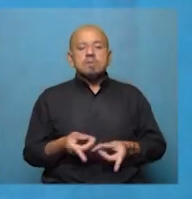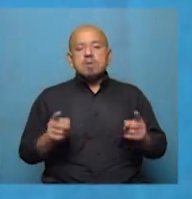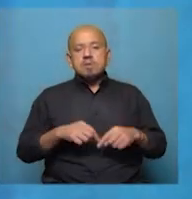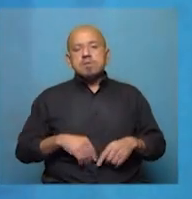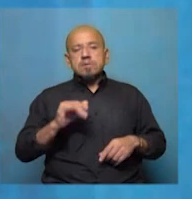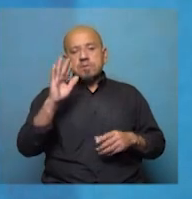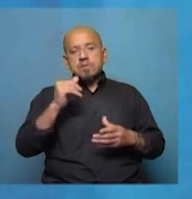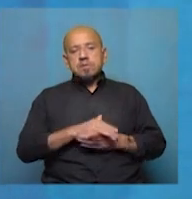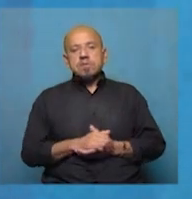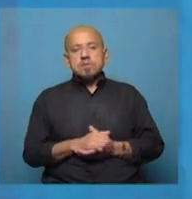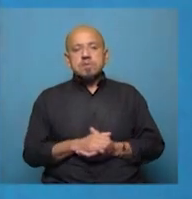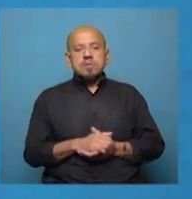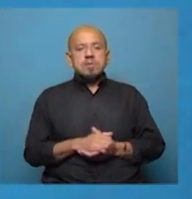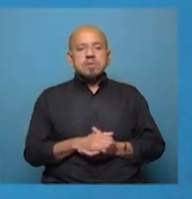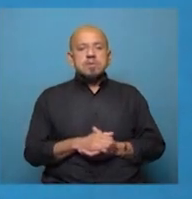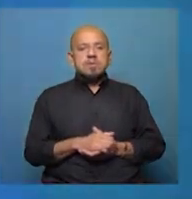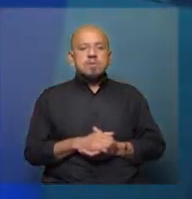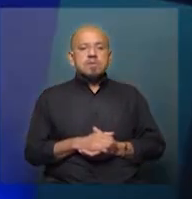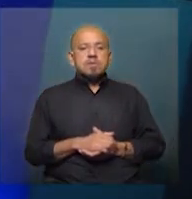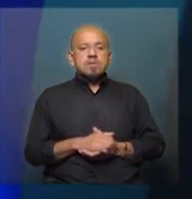después de las 20 horas que pasen bien